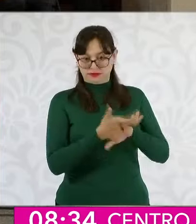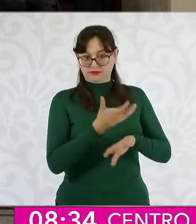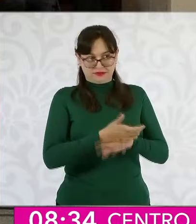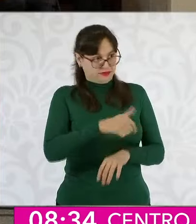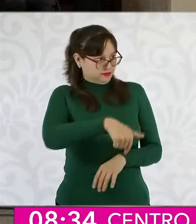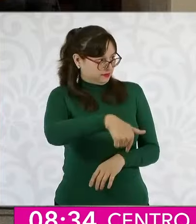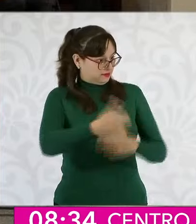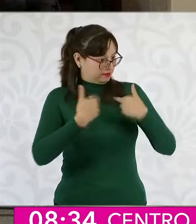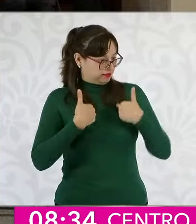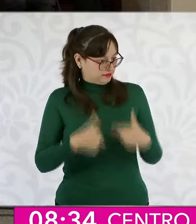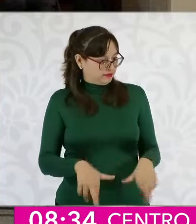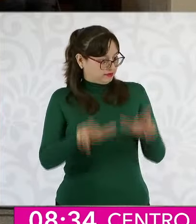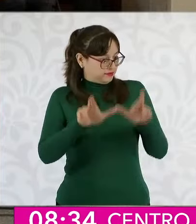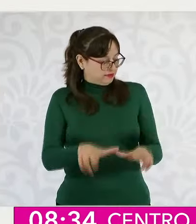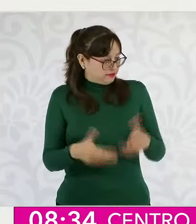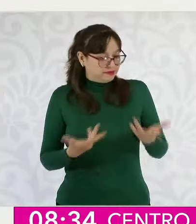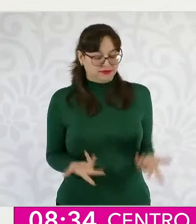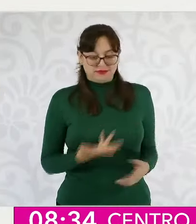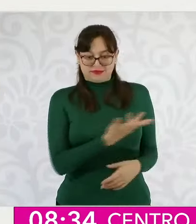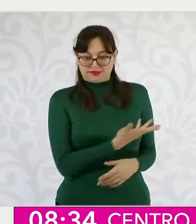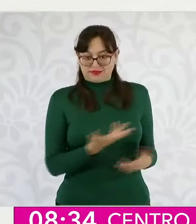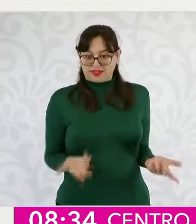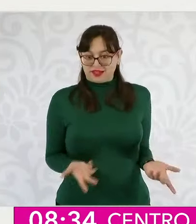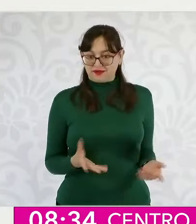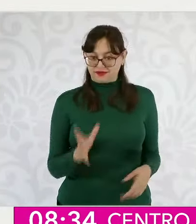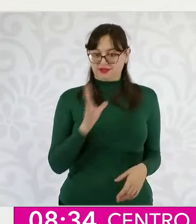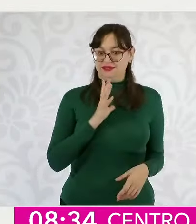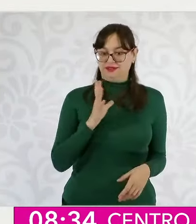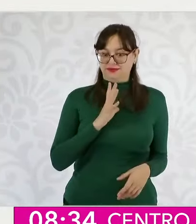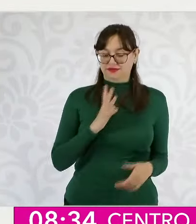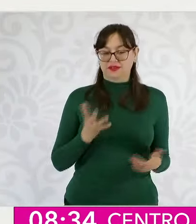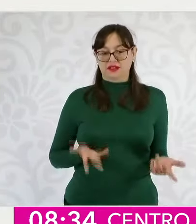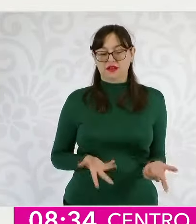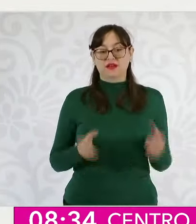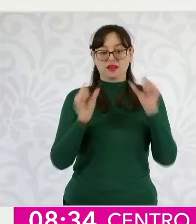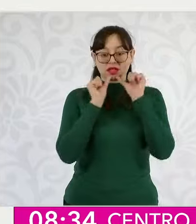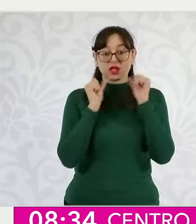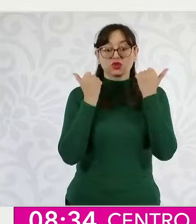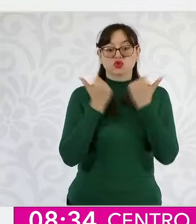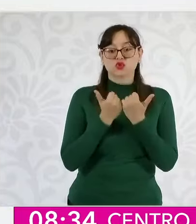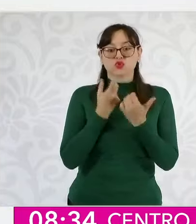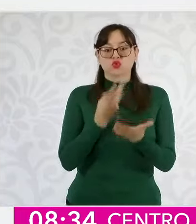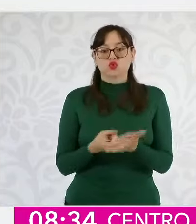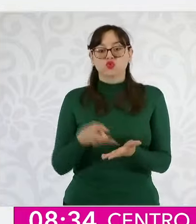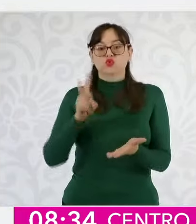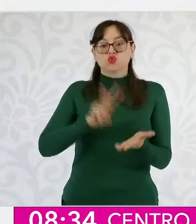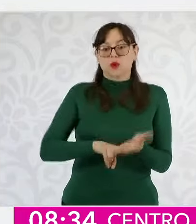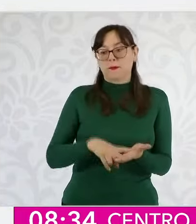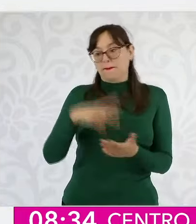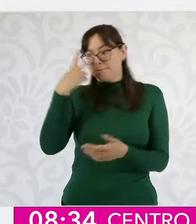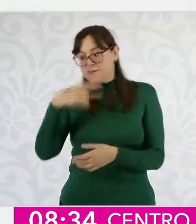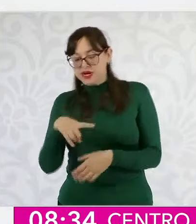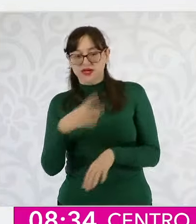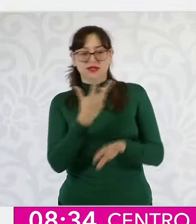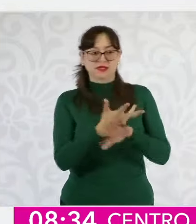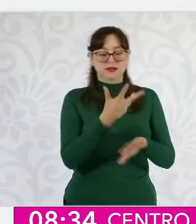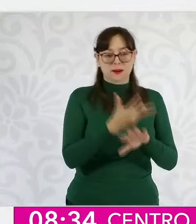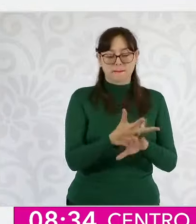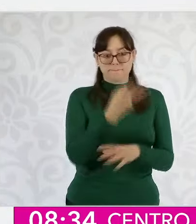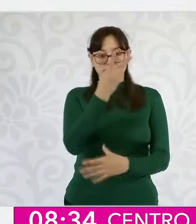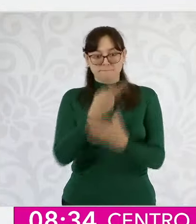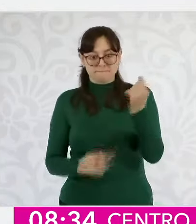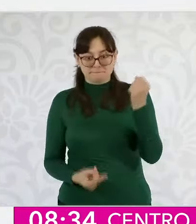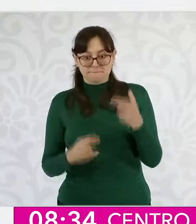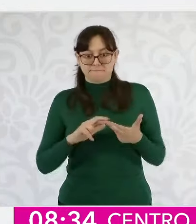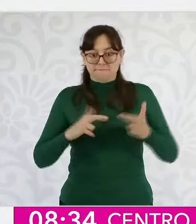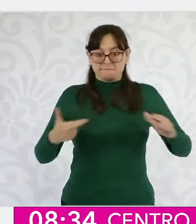justamente esta asociación que tiene que ver con empresas que están en México o empresas que están en Estados Unidos, que tienen